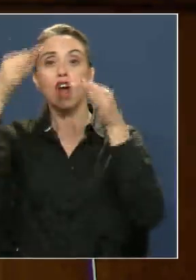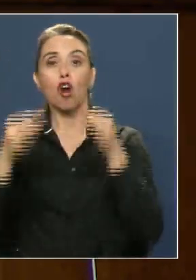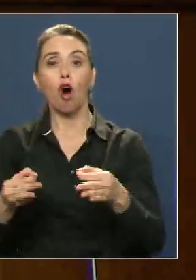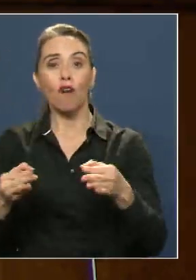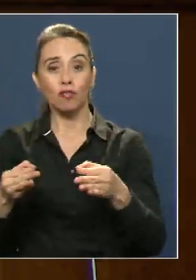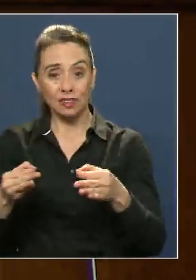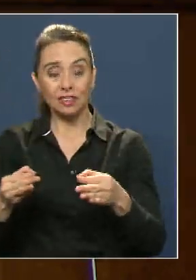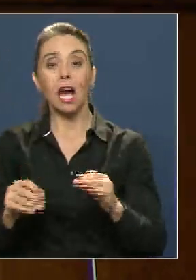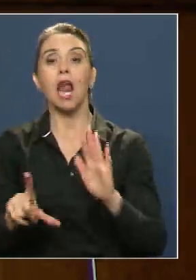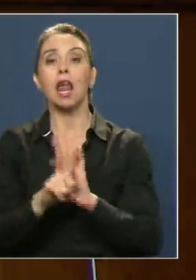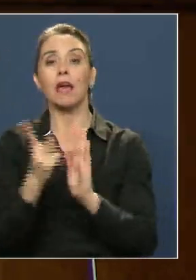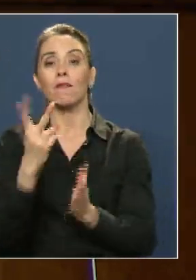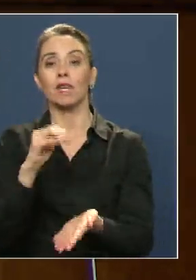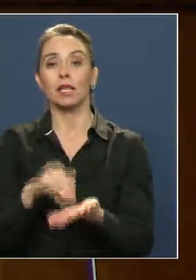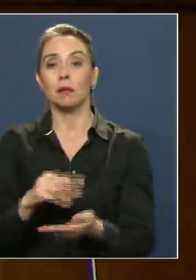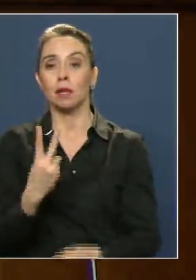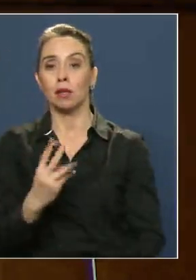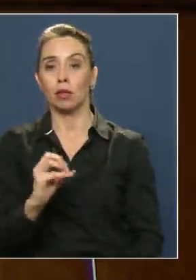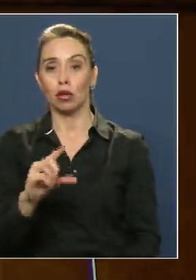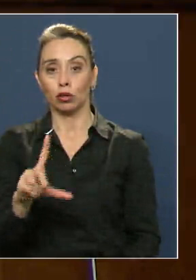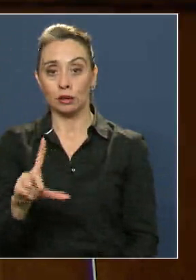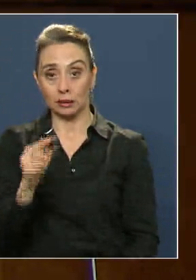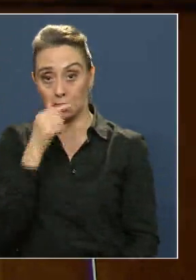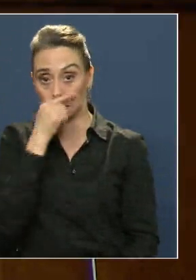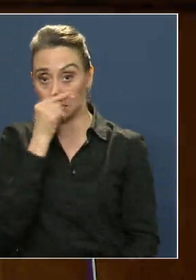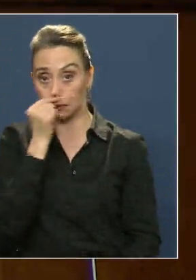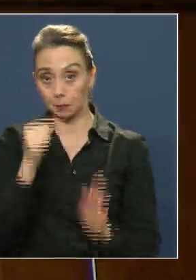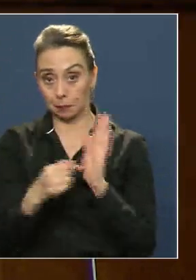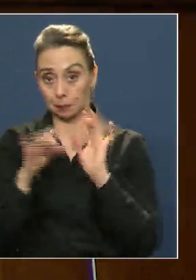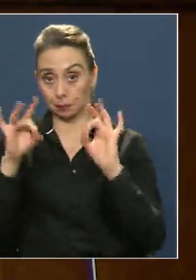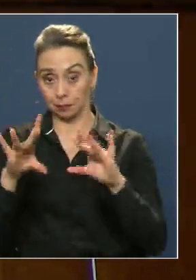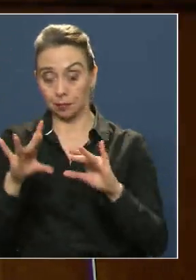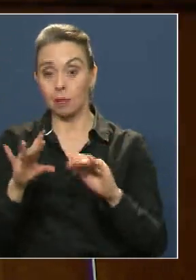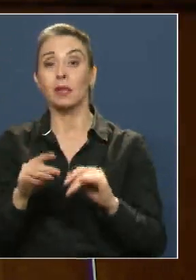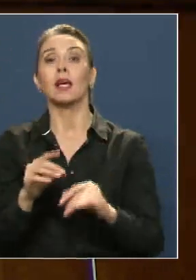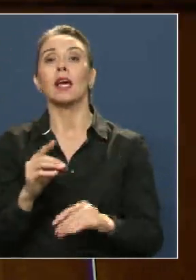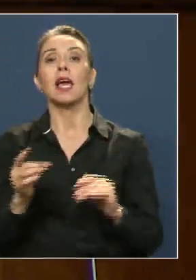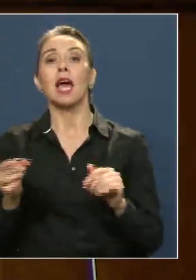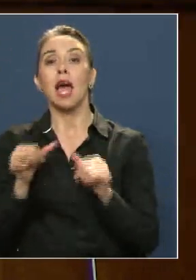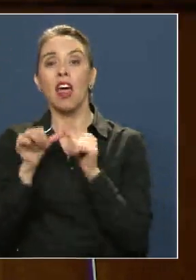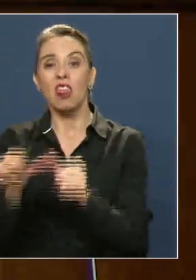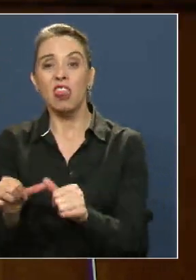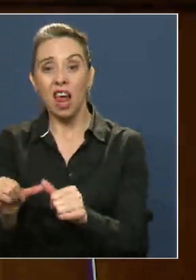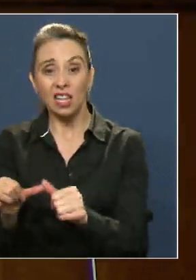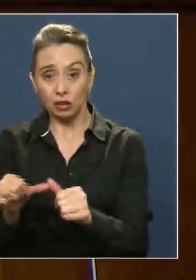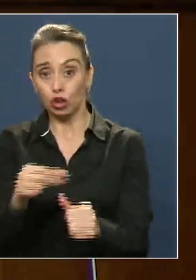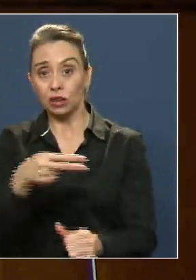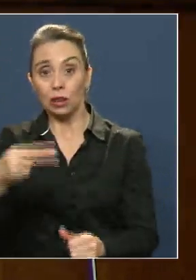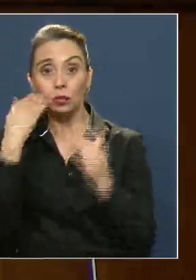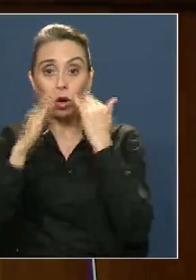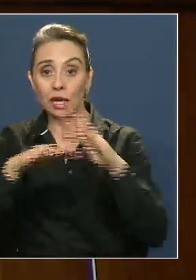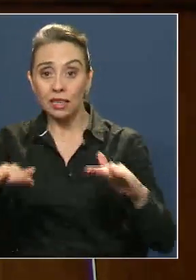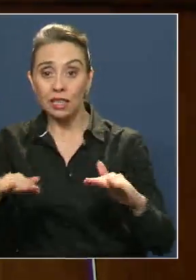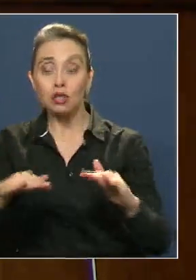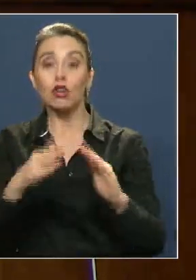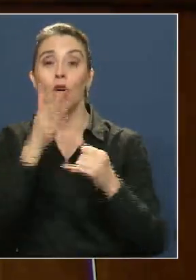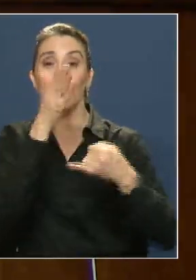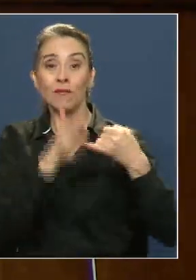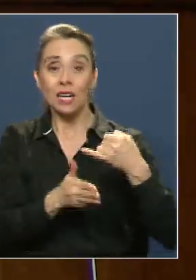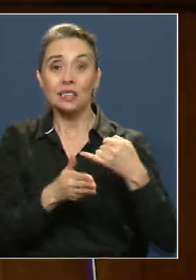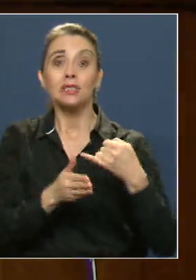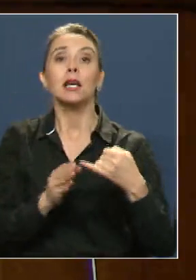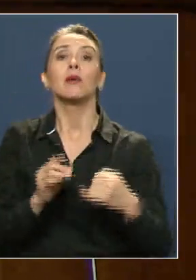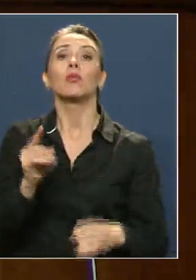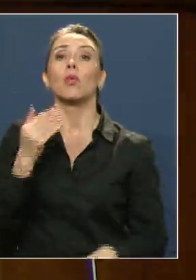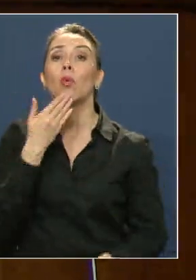Ley 20.207. que estableció que la prescripción de los delitos sexuales contra menores se computará desde el día en que la